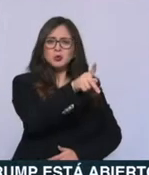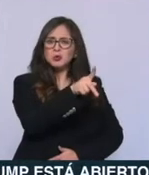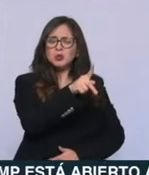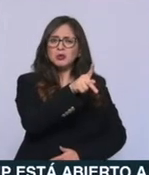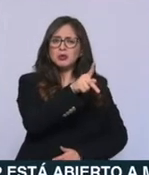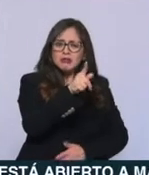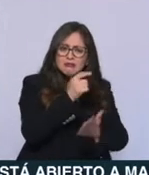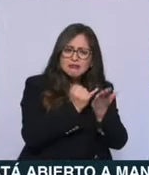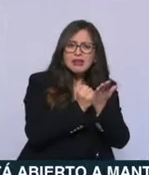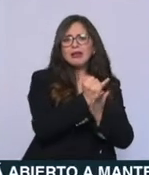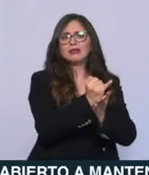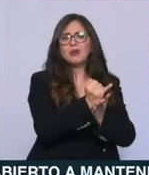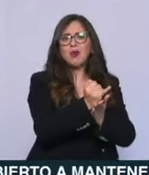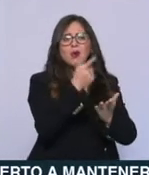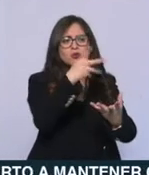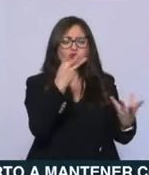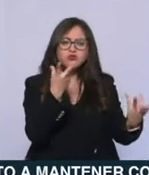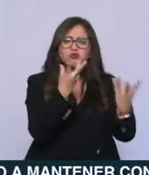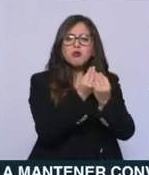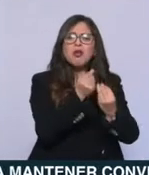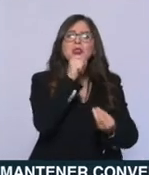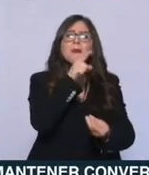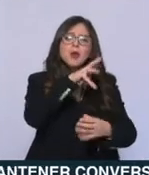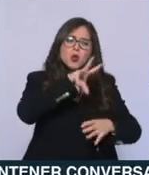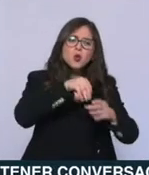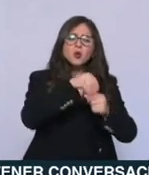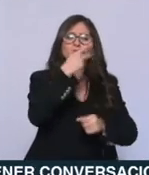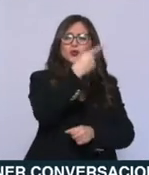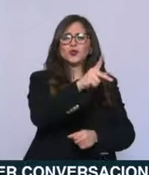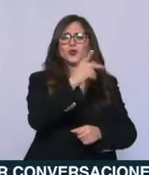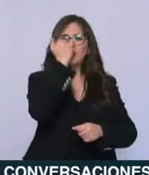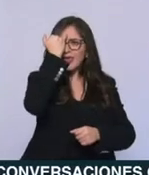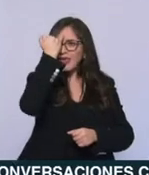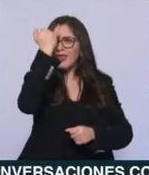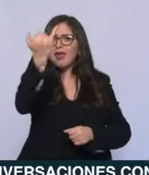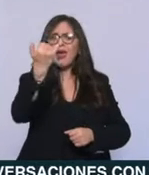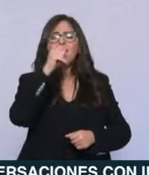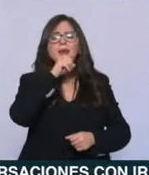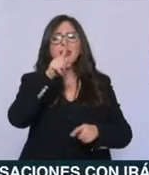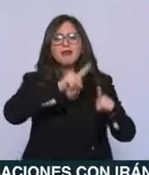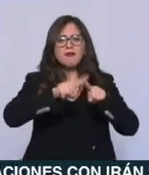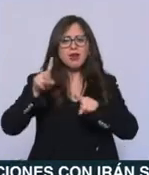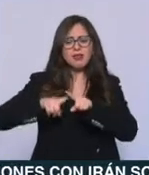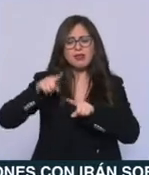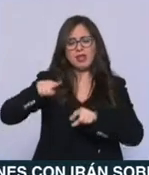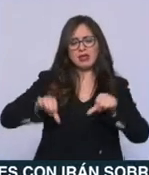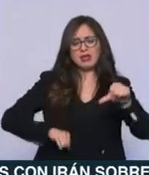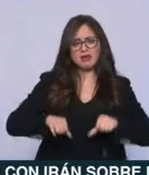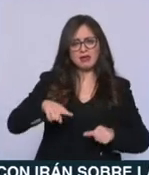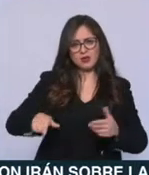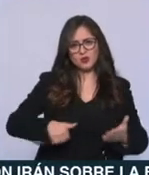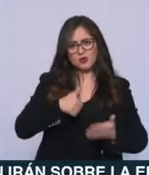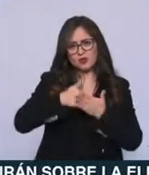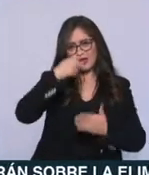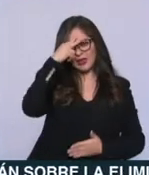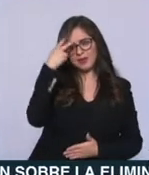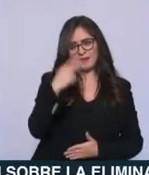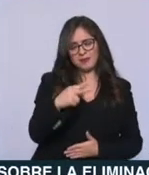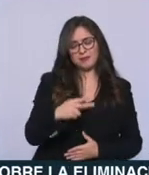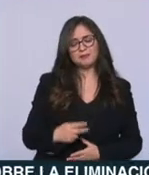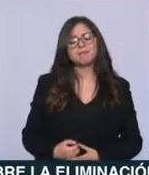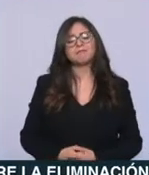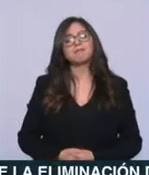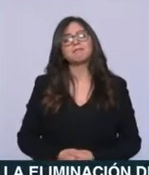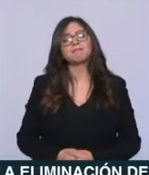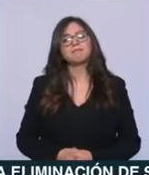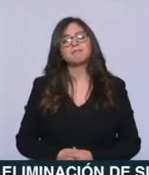diversidad, incluirnos en su mundo y, ¿por qué no disfrutar de todo lo que tiene la Ciudad de México? Así es. Mira, nosotros tenemos siempre el